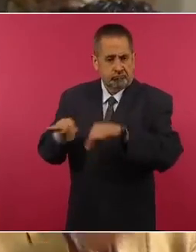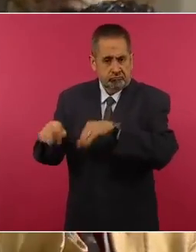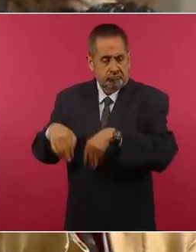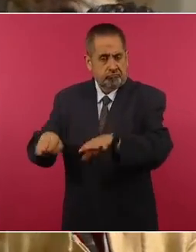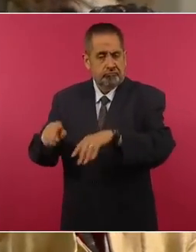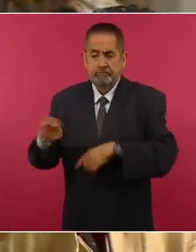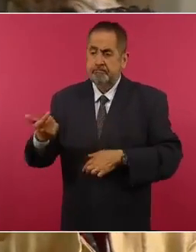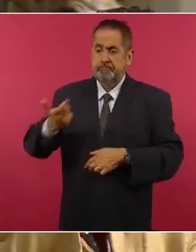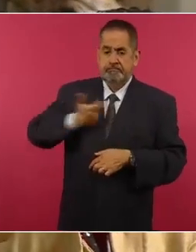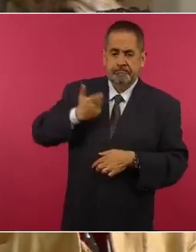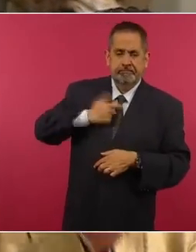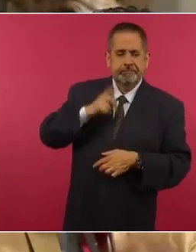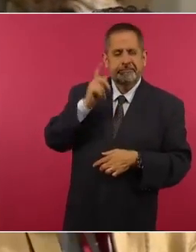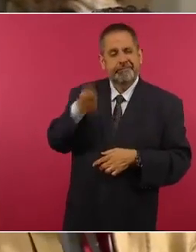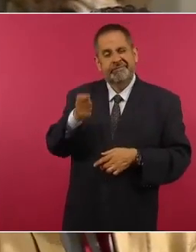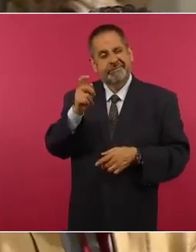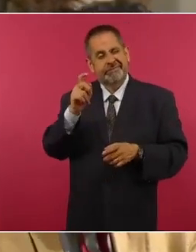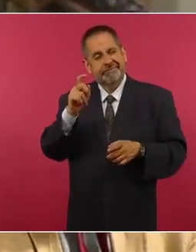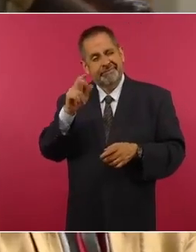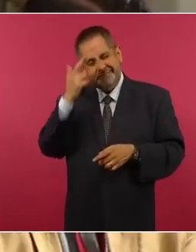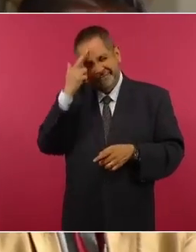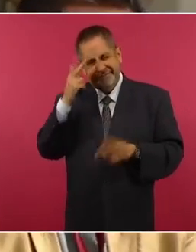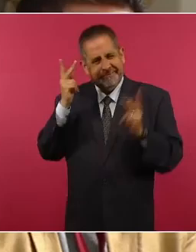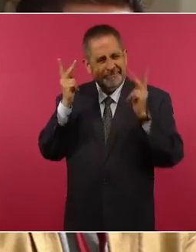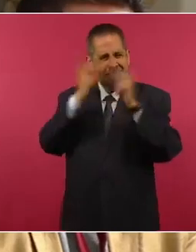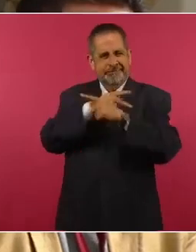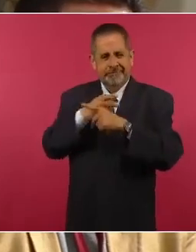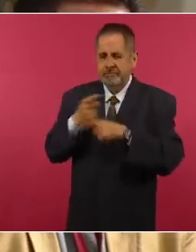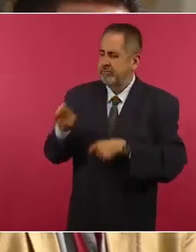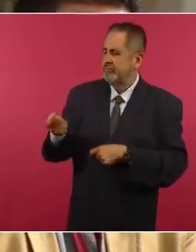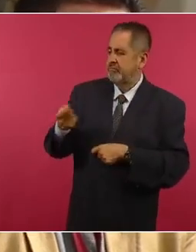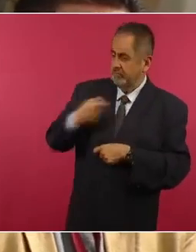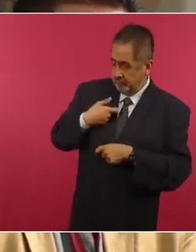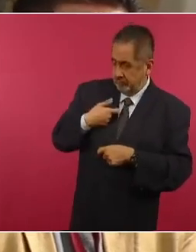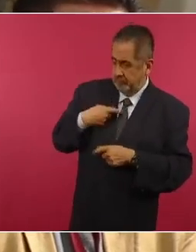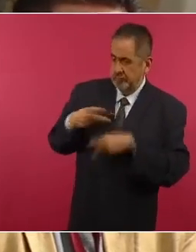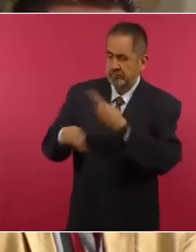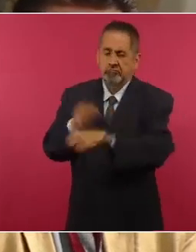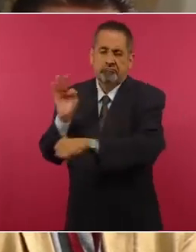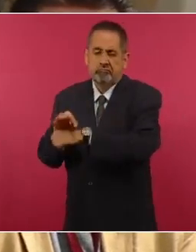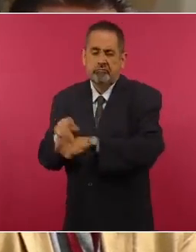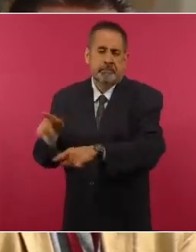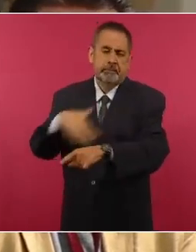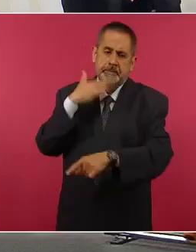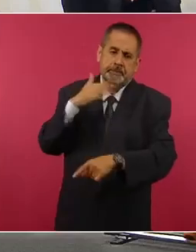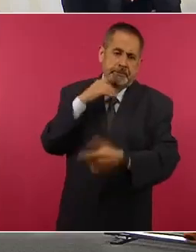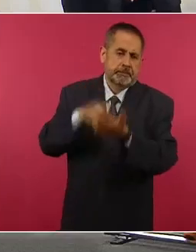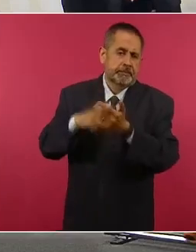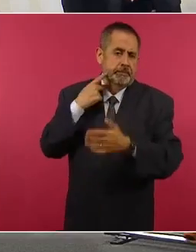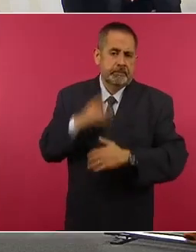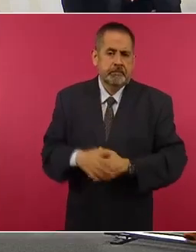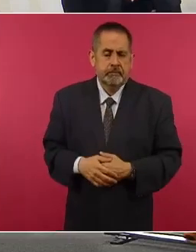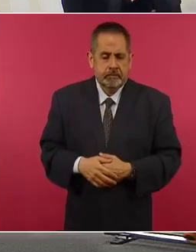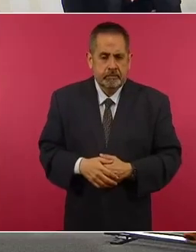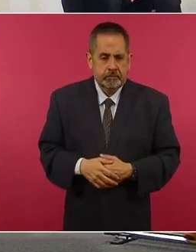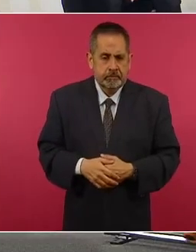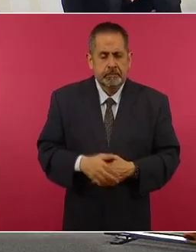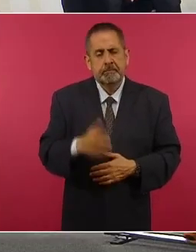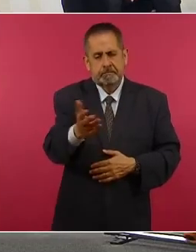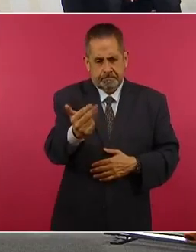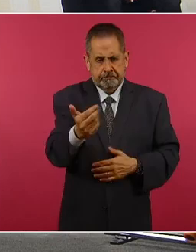bajo apadrinamiento o son utilizados para fines políticos. ¿Es cuánto, presidente? Déjanos también la